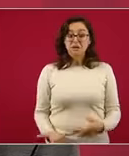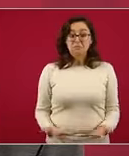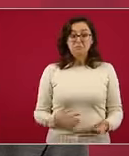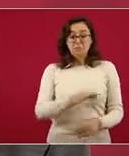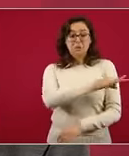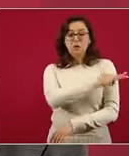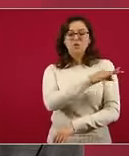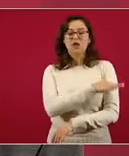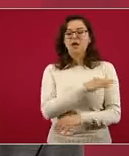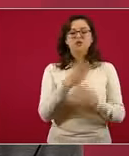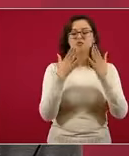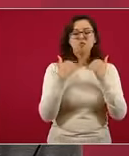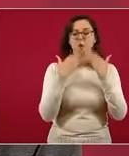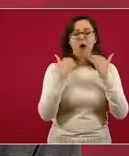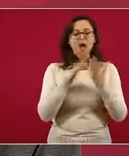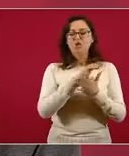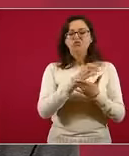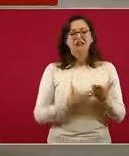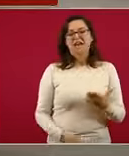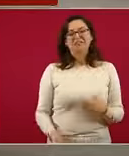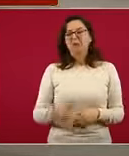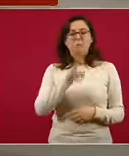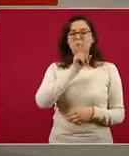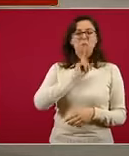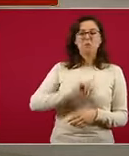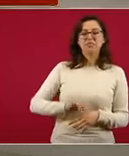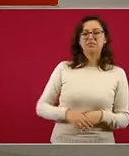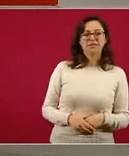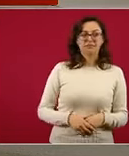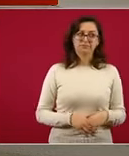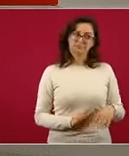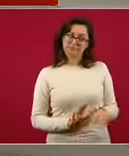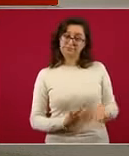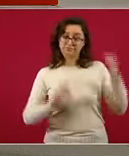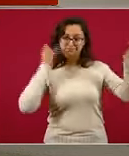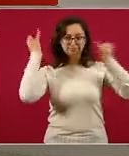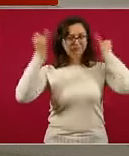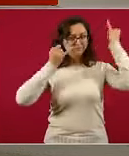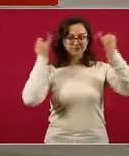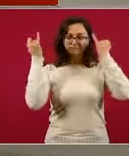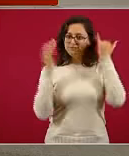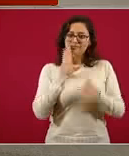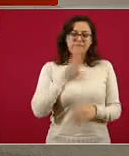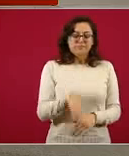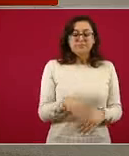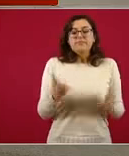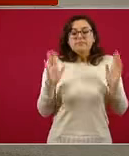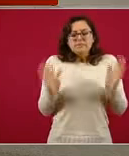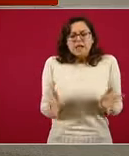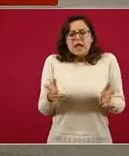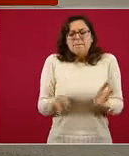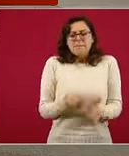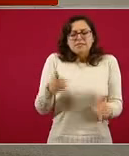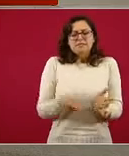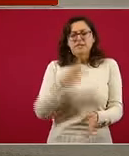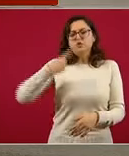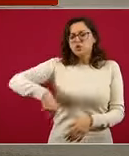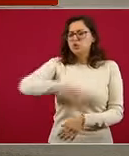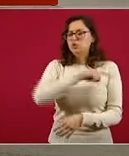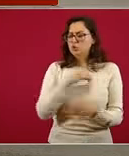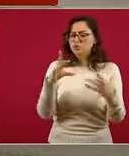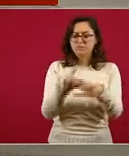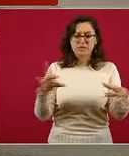vacunas. Se ha contratado, como lo hemos explicado en innumerables ocasiones, en la conferencia matutina sobre todo, el canciller